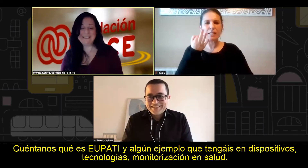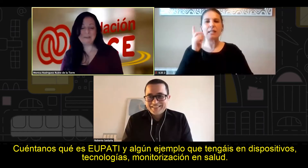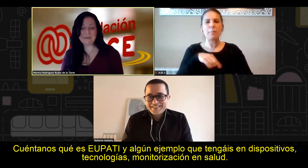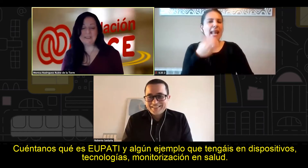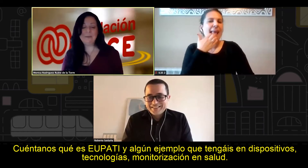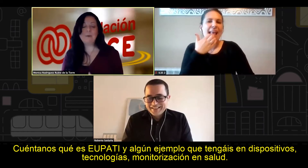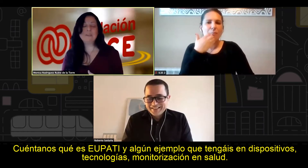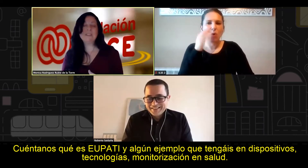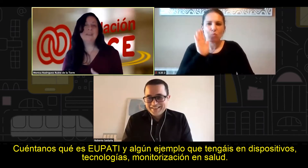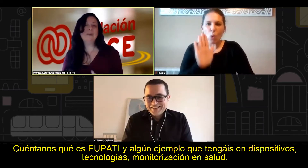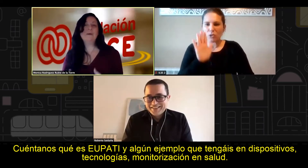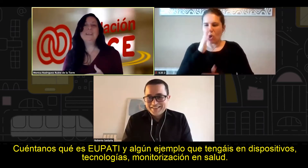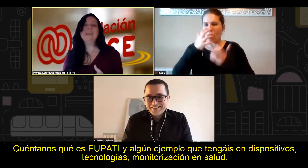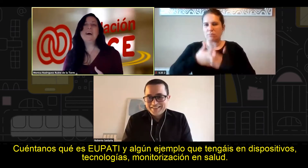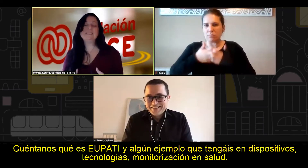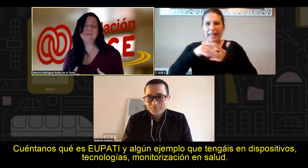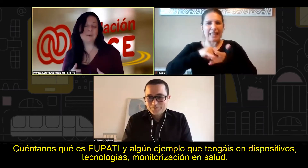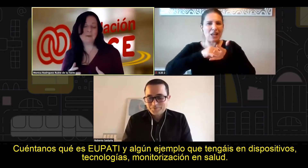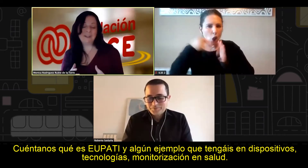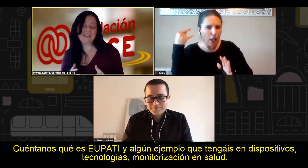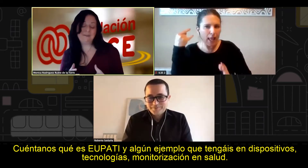en dispositivos, tecnologías,